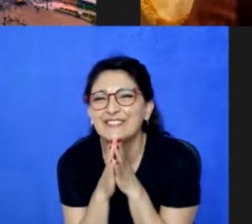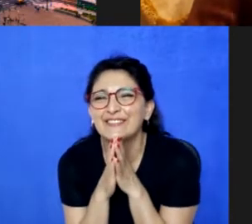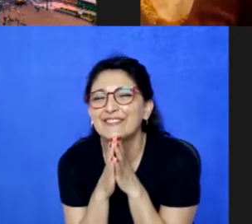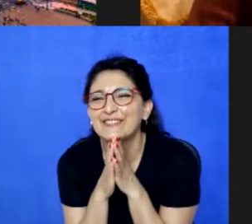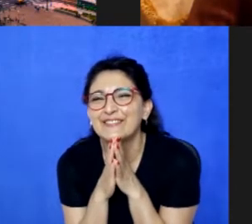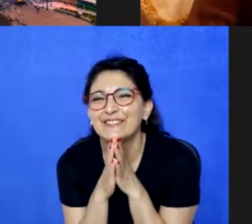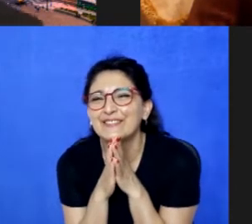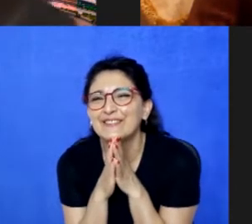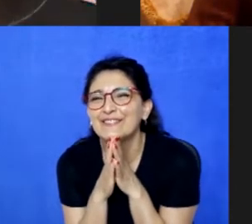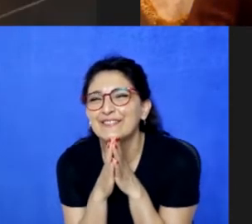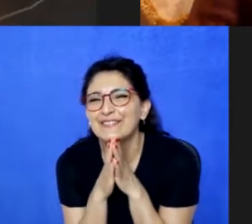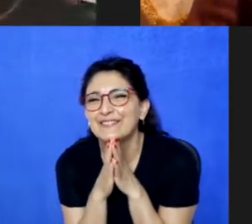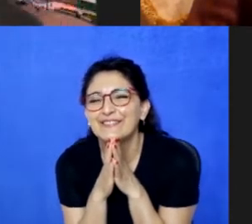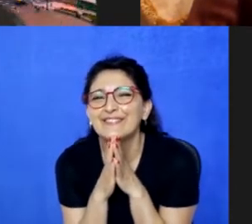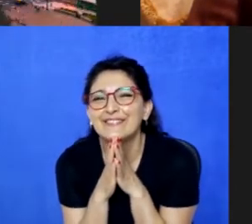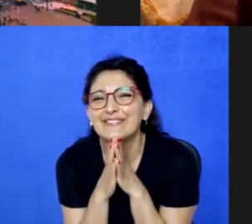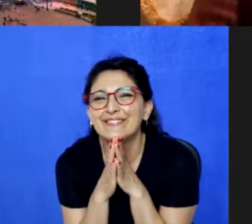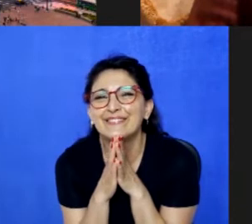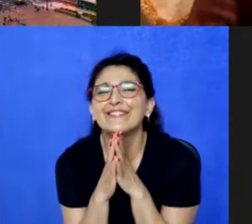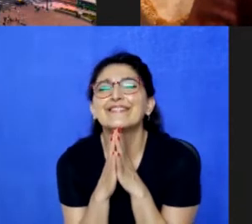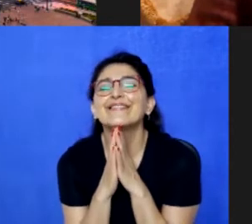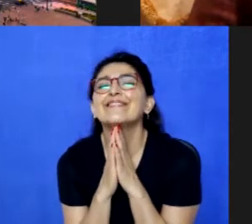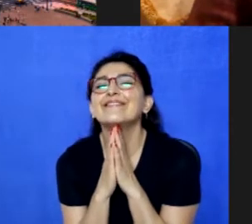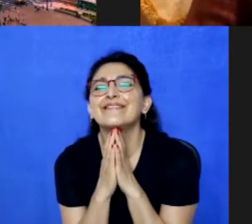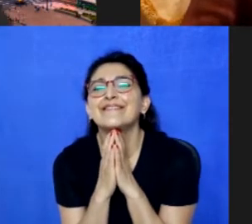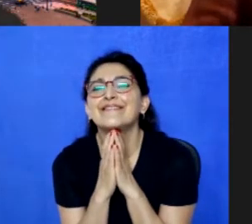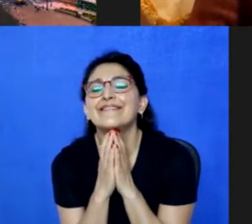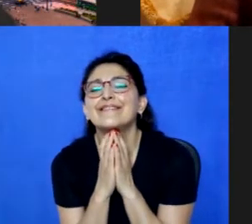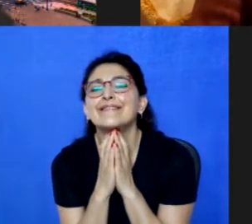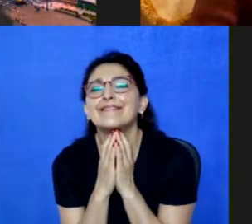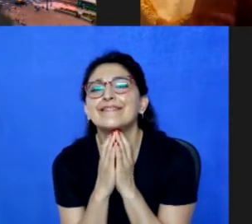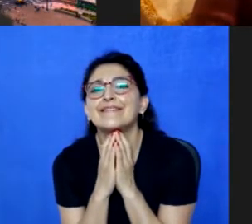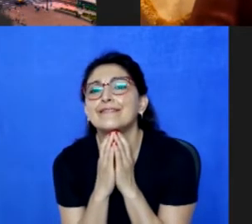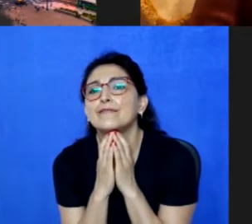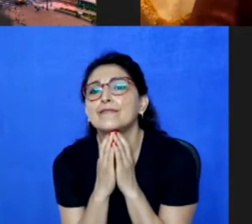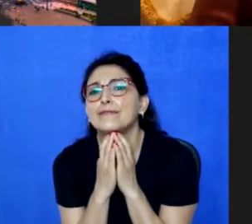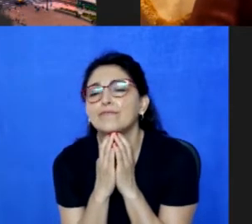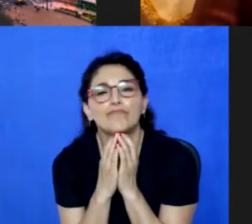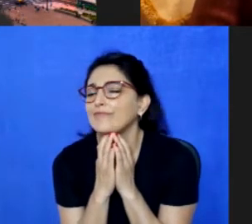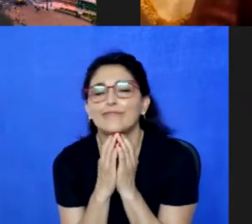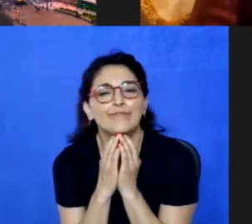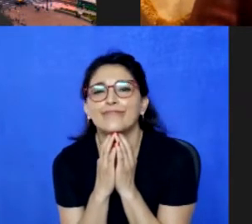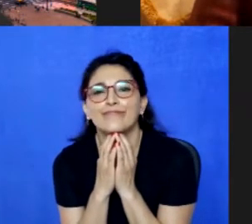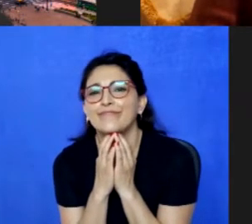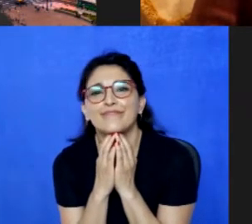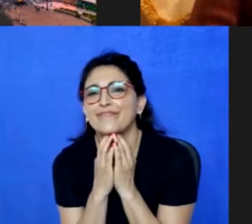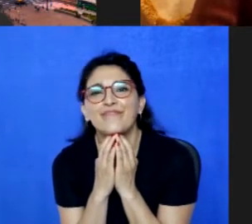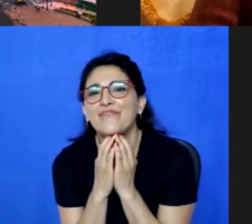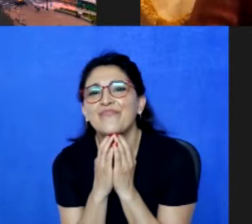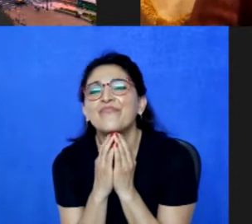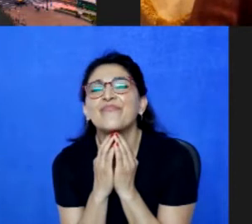Pero en Argentina, al revés, la mujer es más... no es cocinera. No, es más el marido